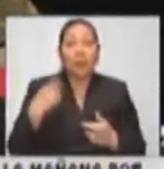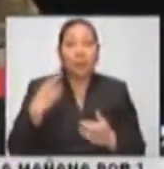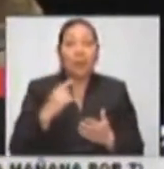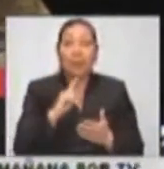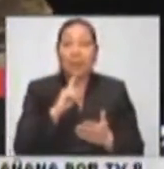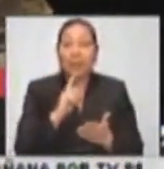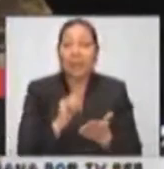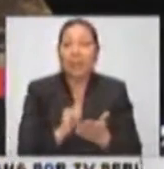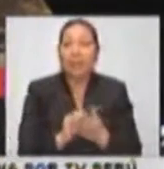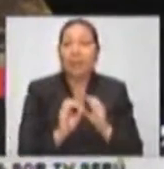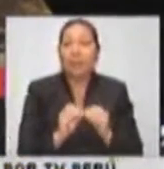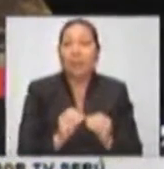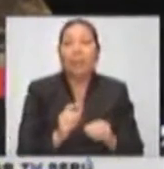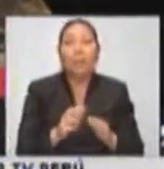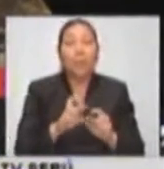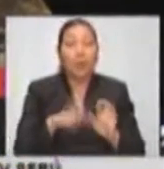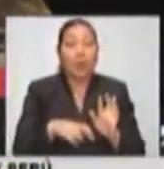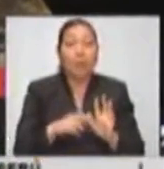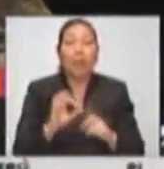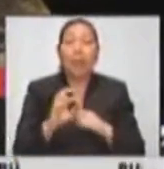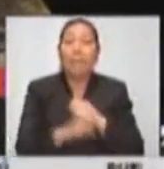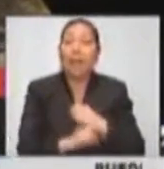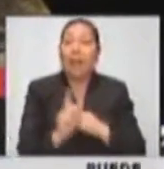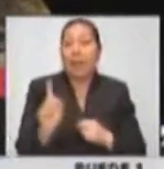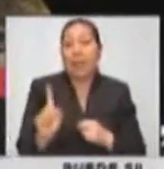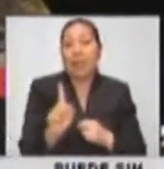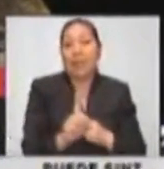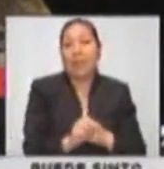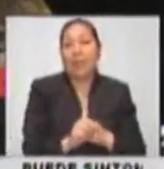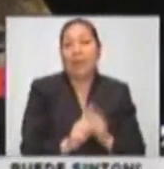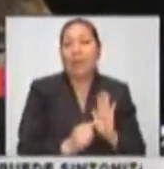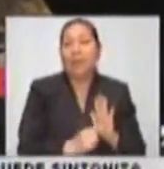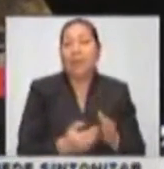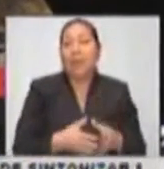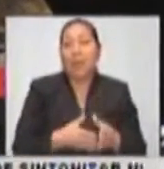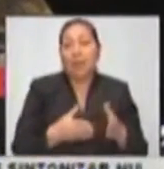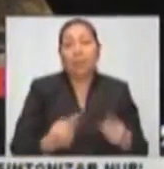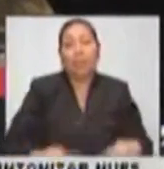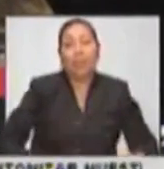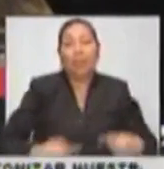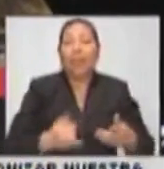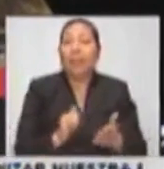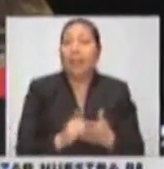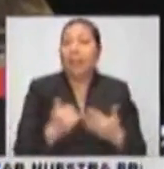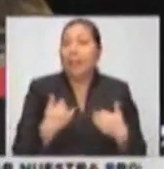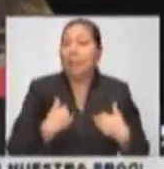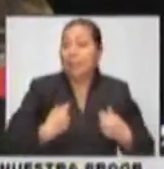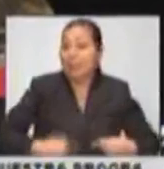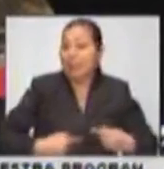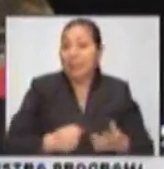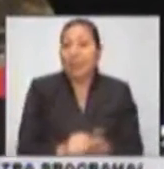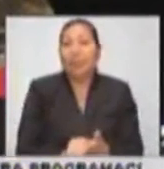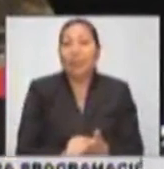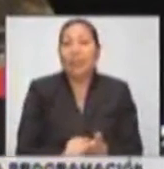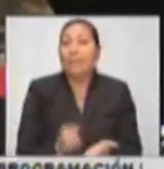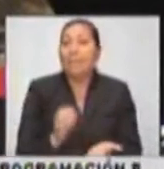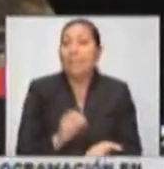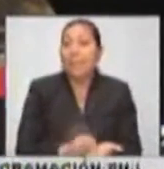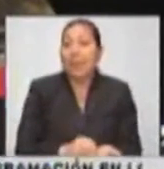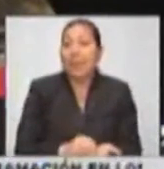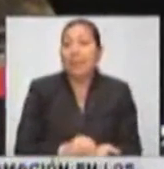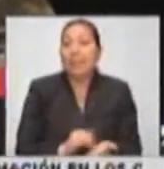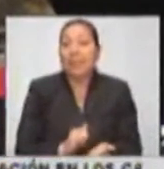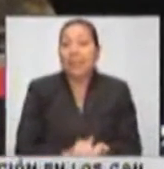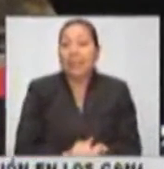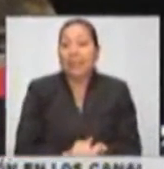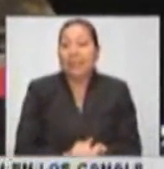primeros que se hicieron durante el programa País, cada uno de ellos creo que representa enormes desafíos. Primero tenemos que discutirlos, no los aceptamos nomás, pero poco a poco